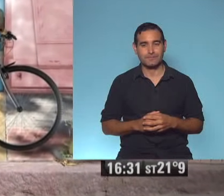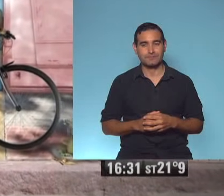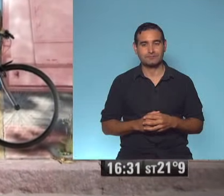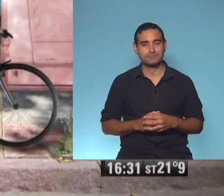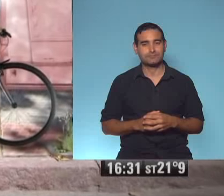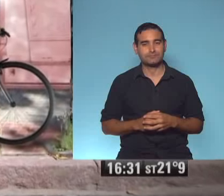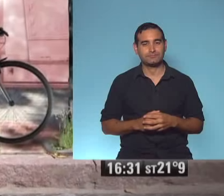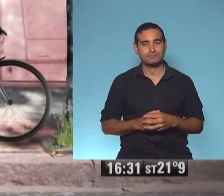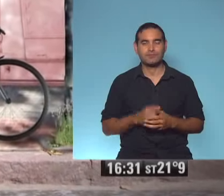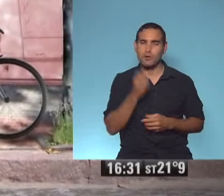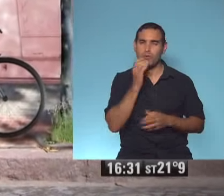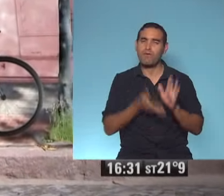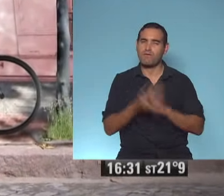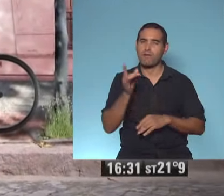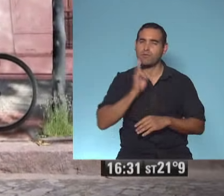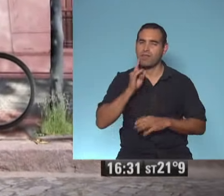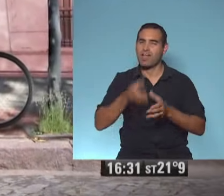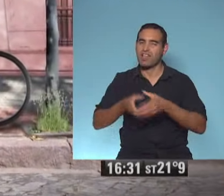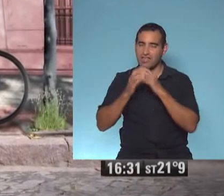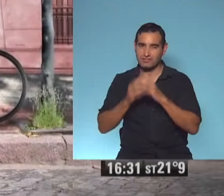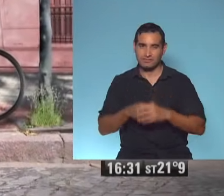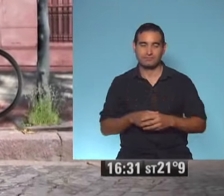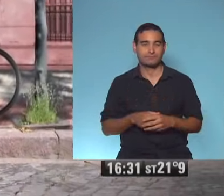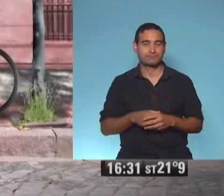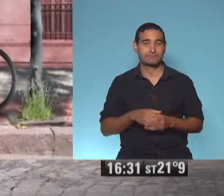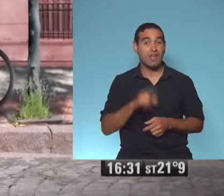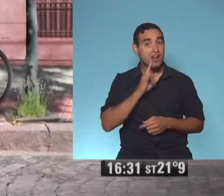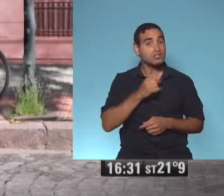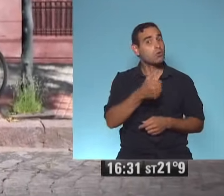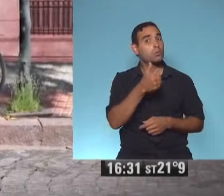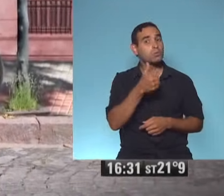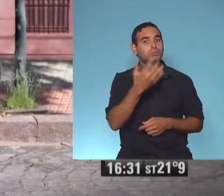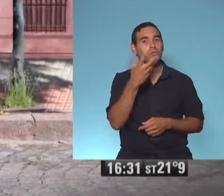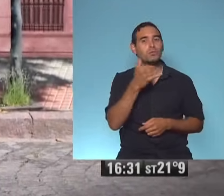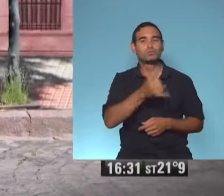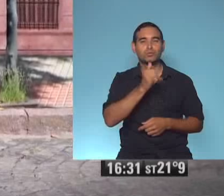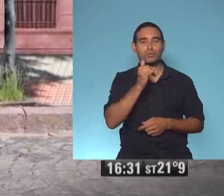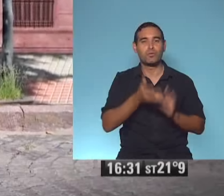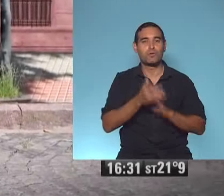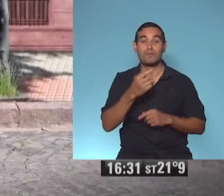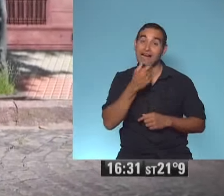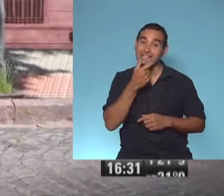Bueno, mejor vamos a tomar la leche. ¿La leche? No es mala idea. Y haga